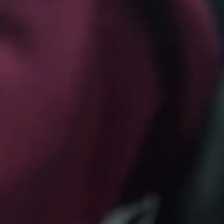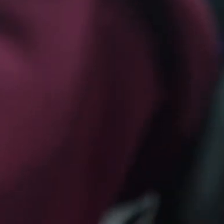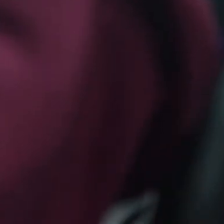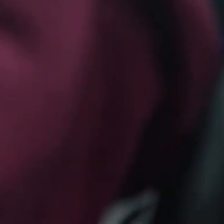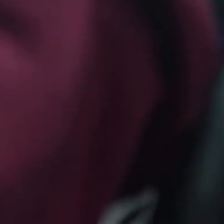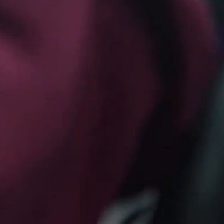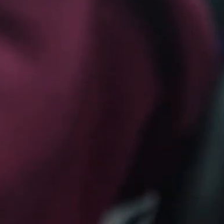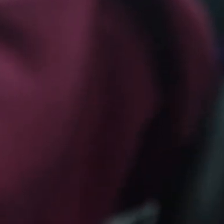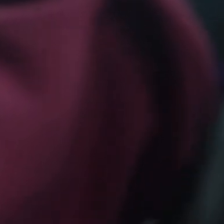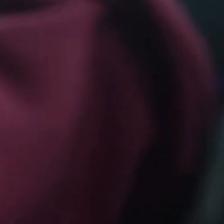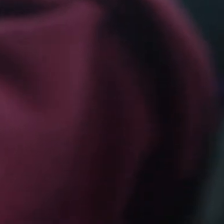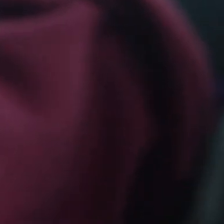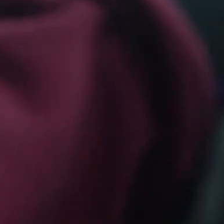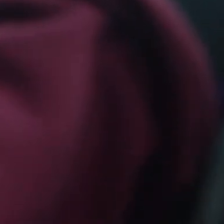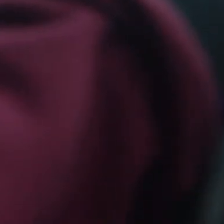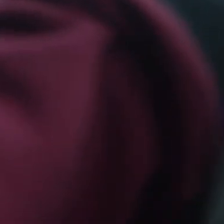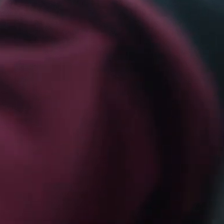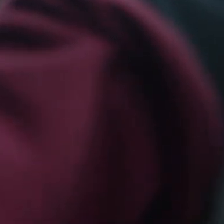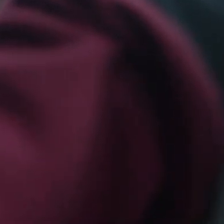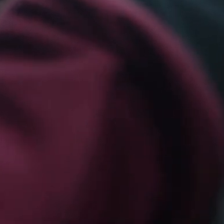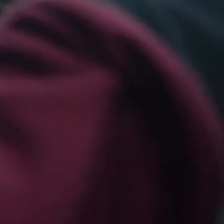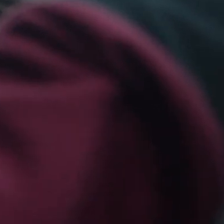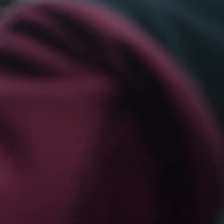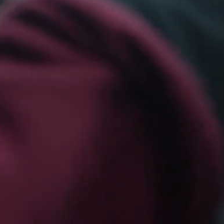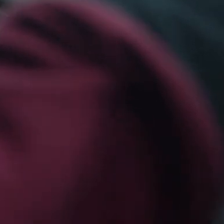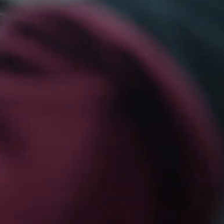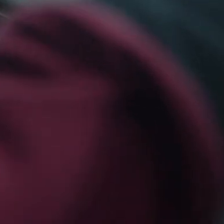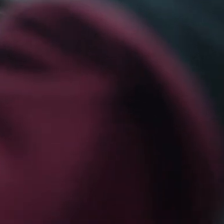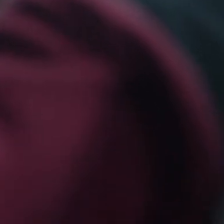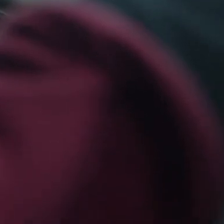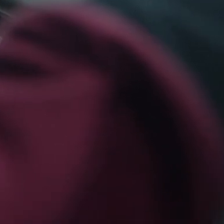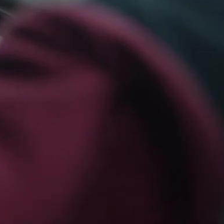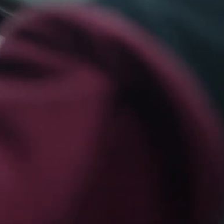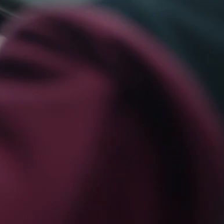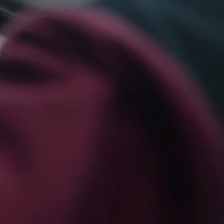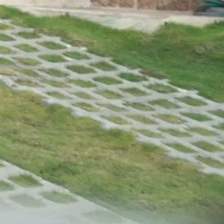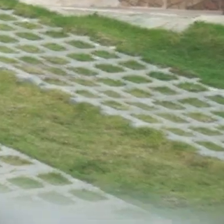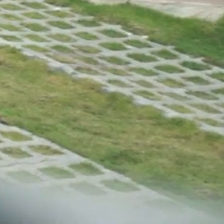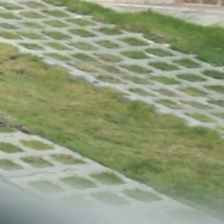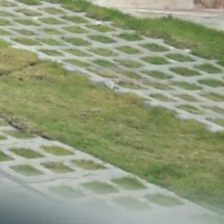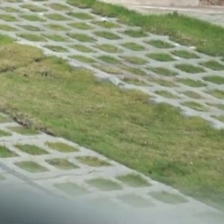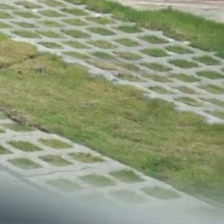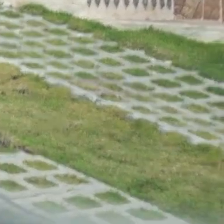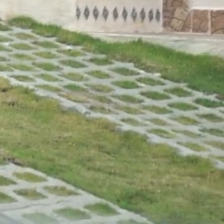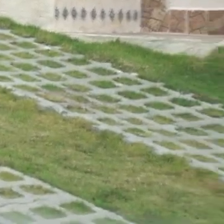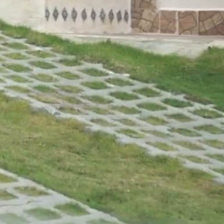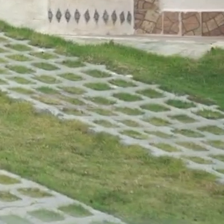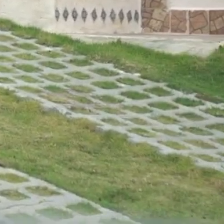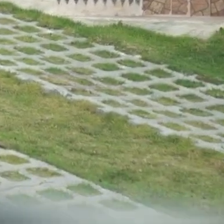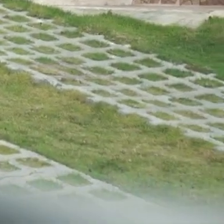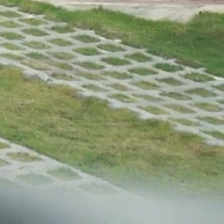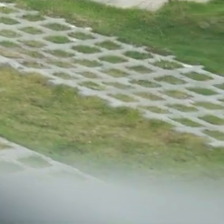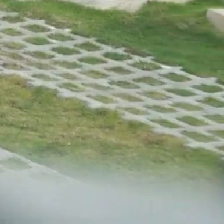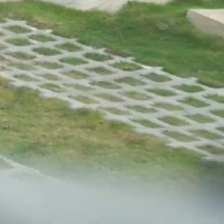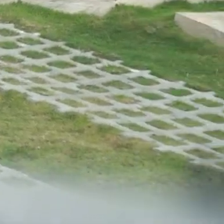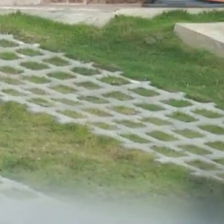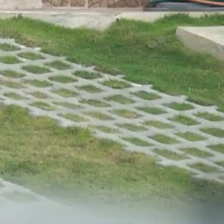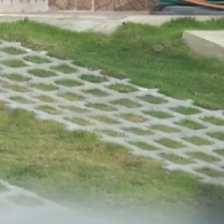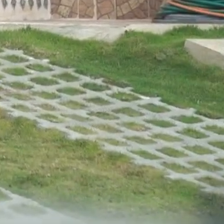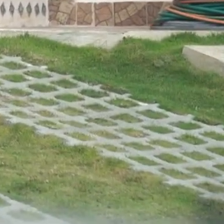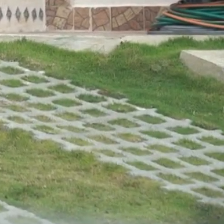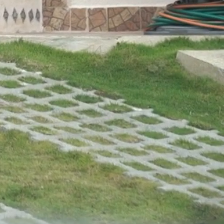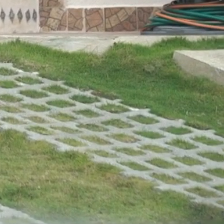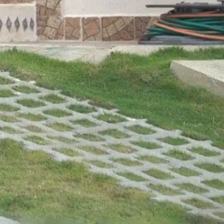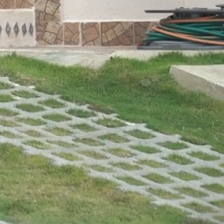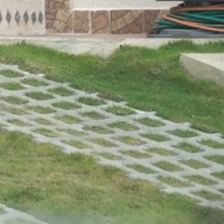de genealogías, la combinación perfecta para que hoy yo sea mía. Sano mis heridas y las de abuela Mariana, encerrada en su locura, no